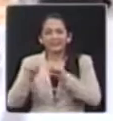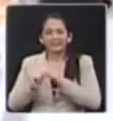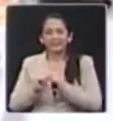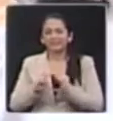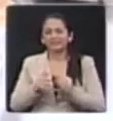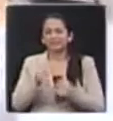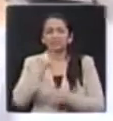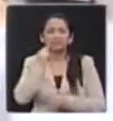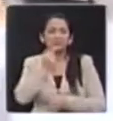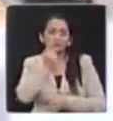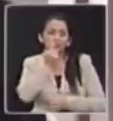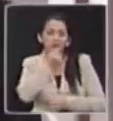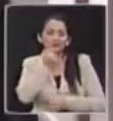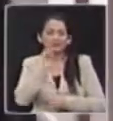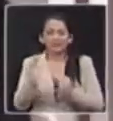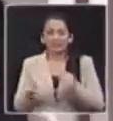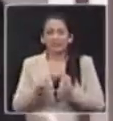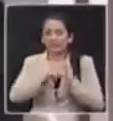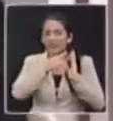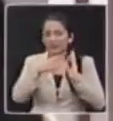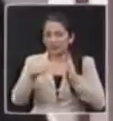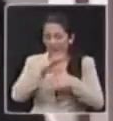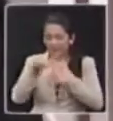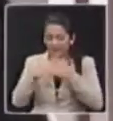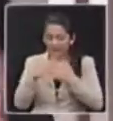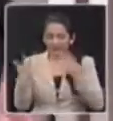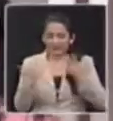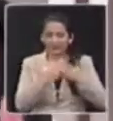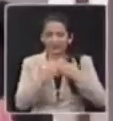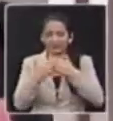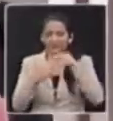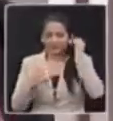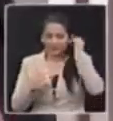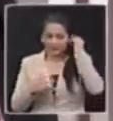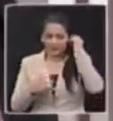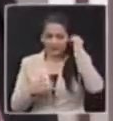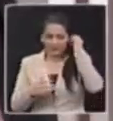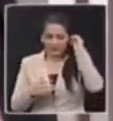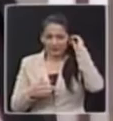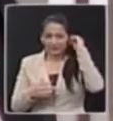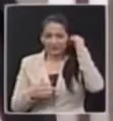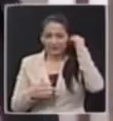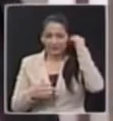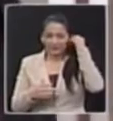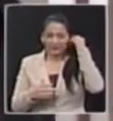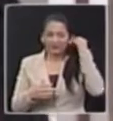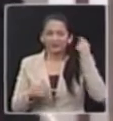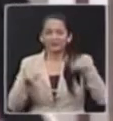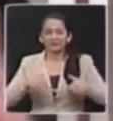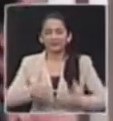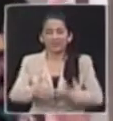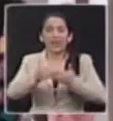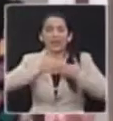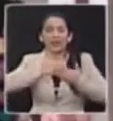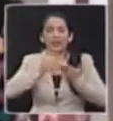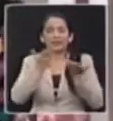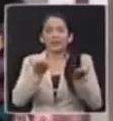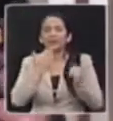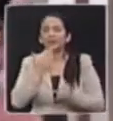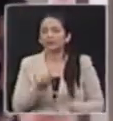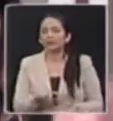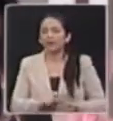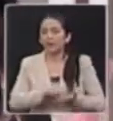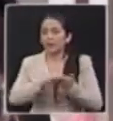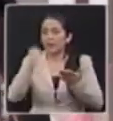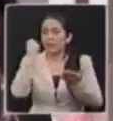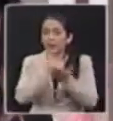punta. Queremos hacer que este evento en el Centro Convenciones sea una muestra de las marcas de tendencia que